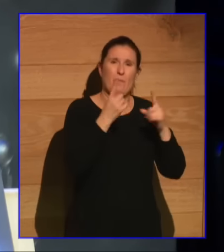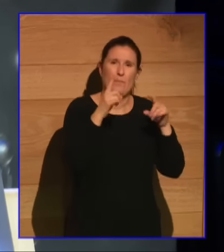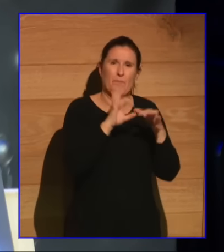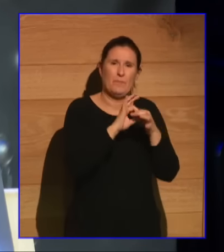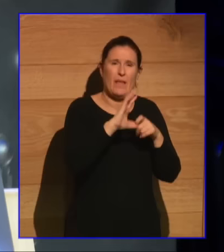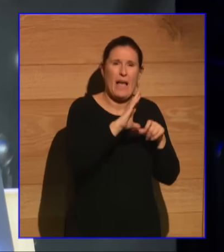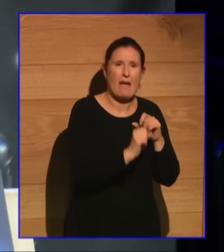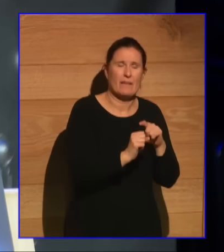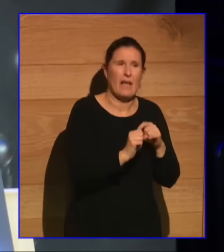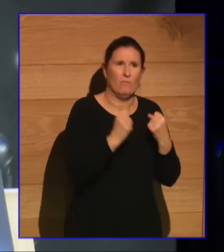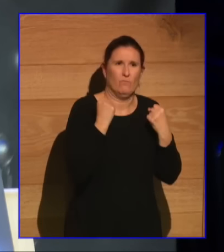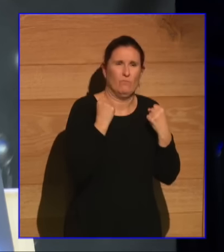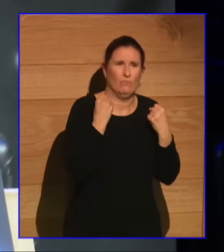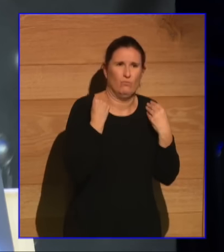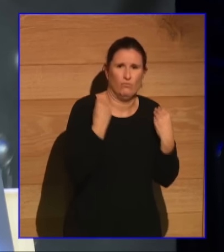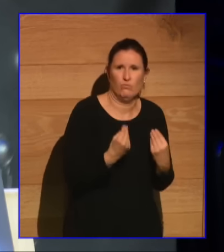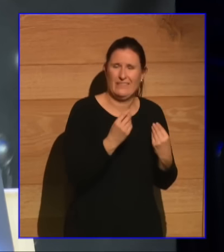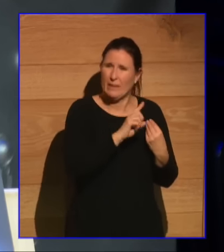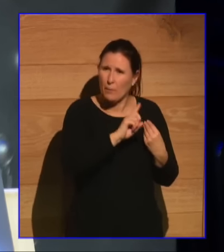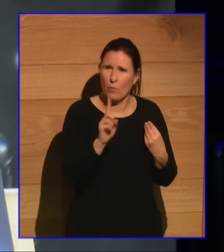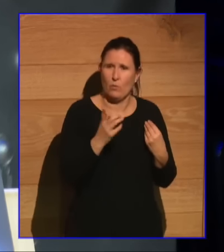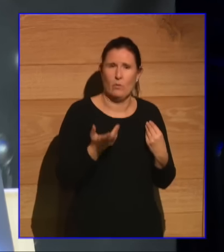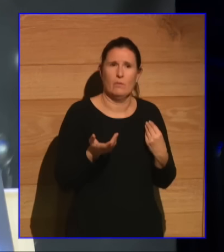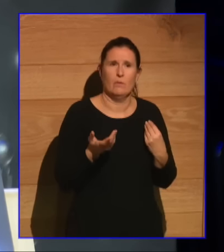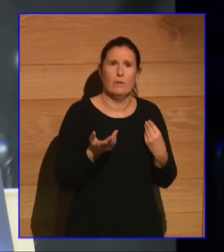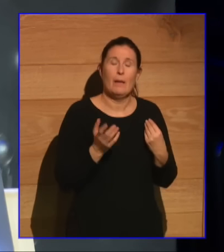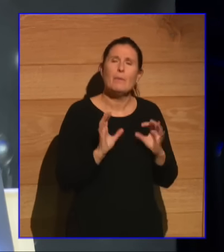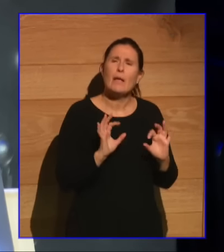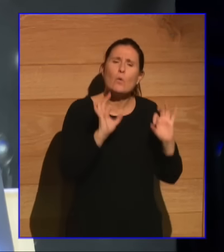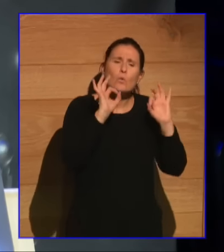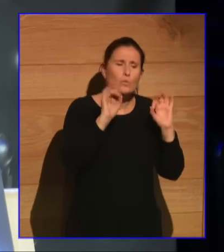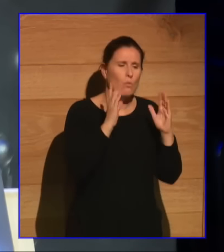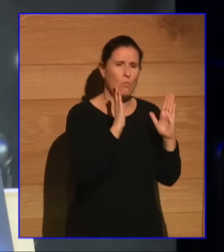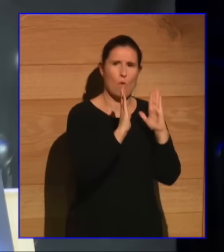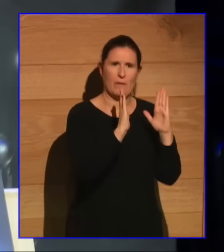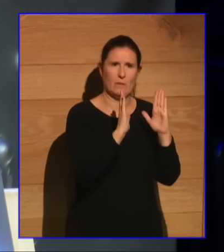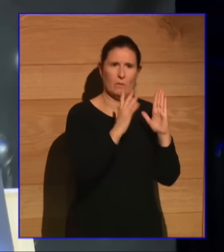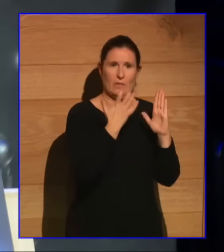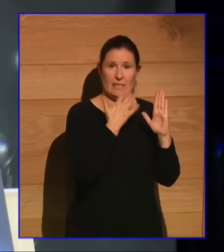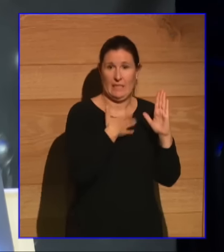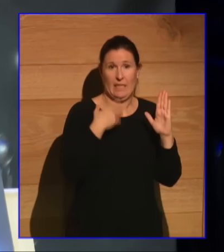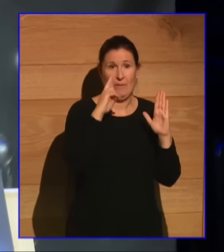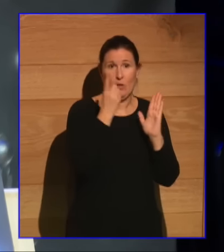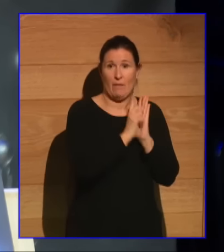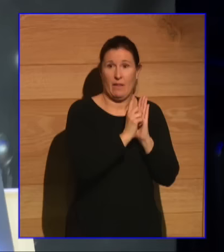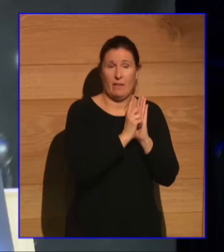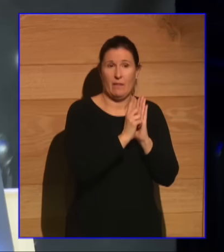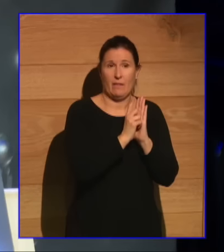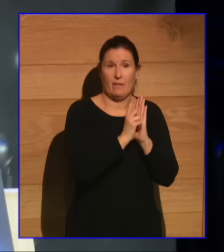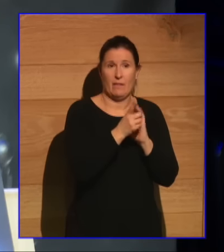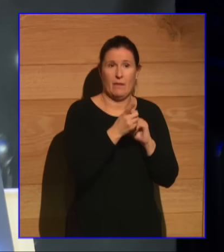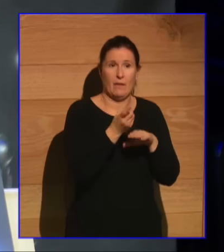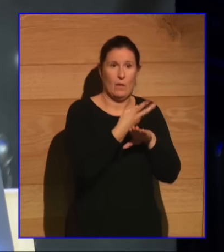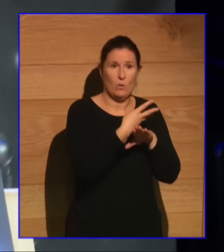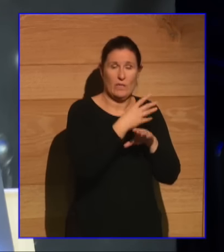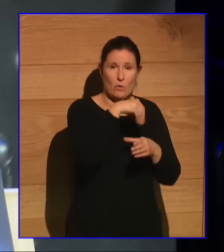tiene particular fuerza. Sí. Sin embargo, hay un momento... Que si alguien lo quiere rescatar en el disco,